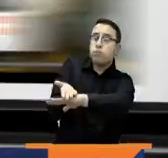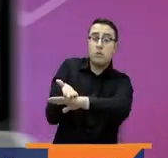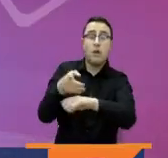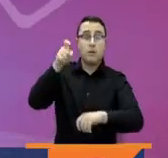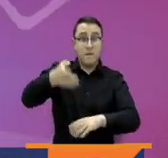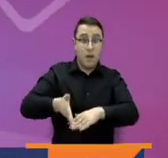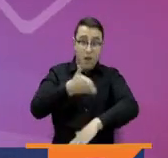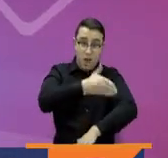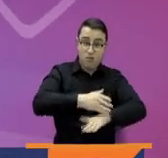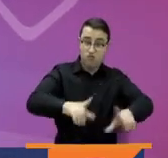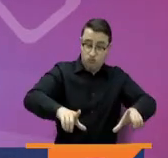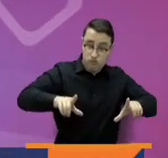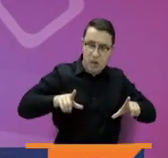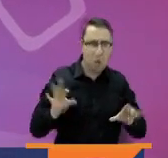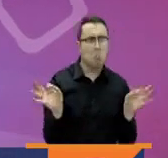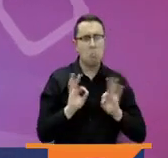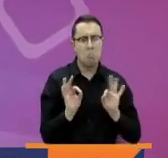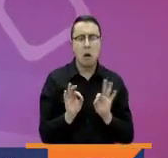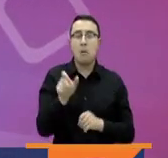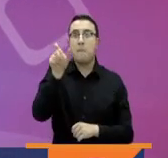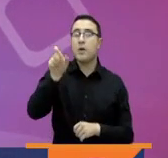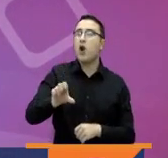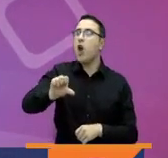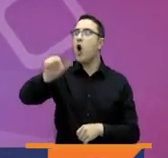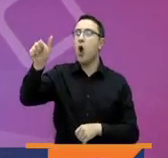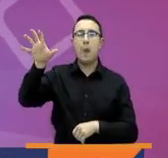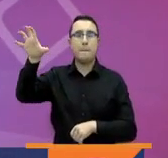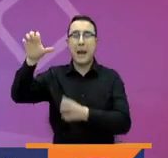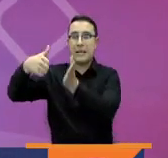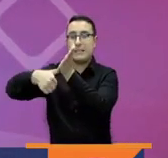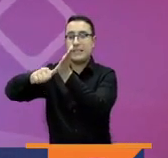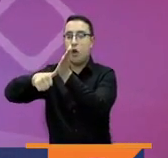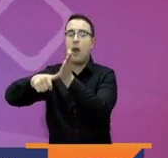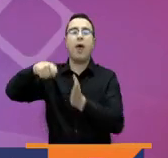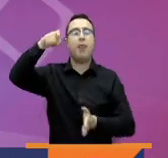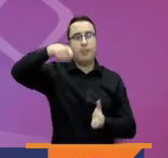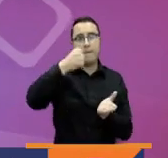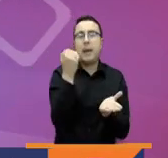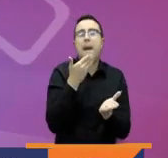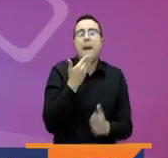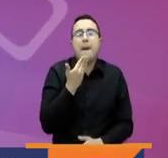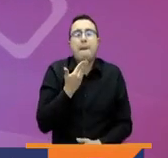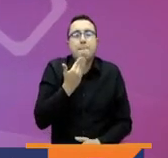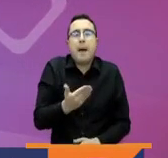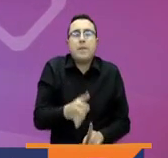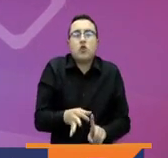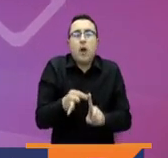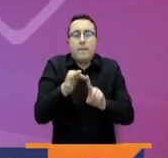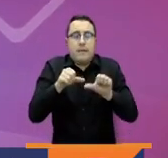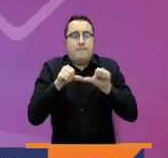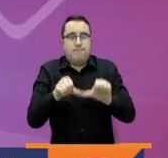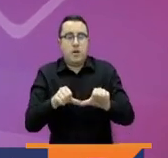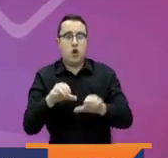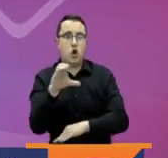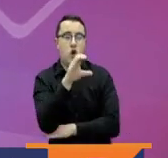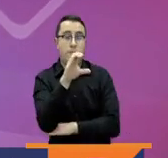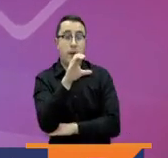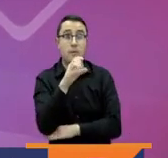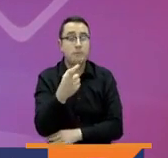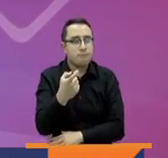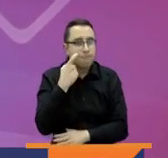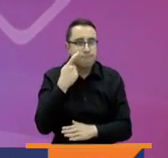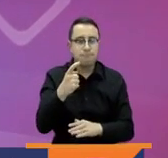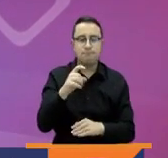escolaridad. El interesado que tenga cédula de extranjería debe contar con el respectivo permiso especial de permanencia. Y pilas, porque el salario